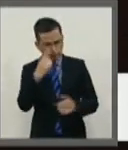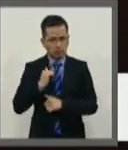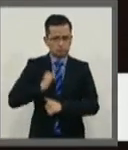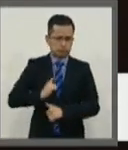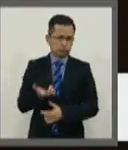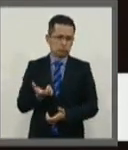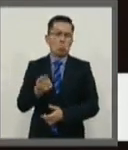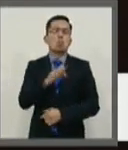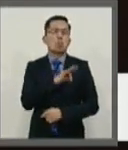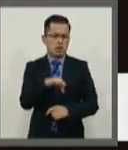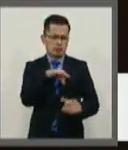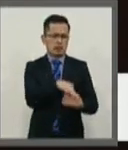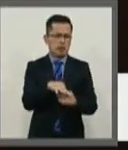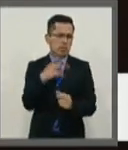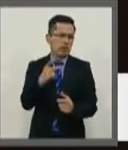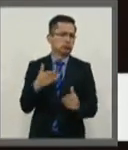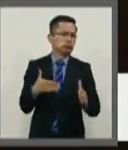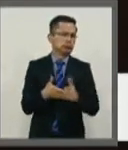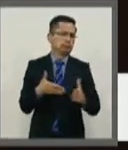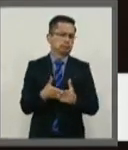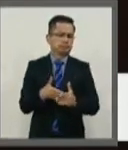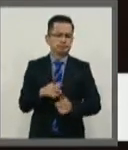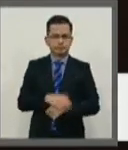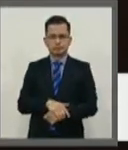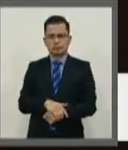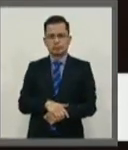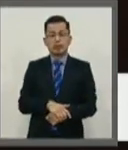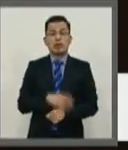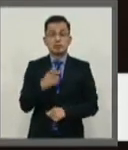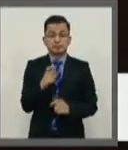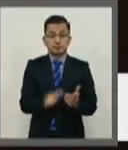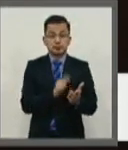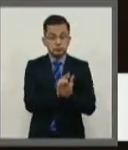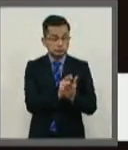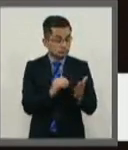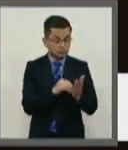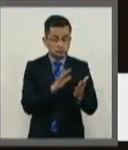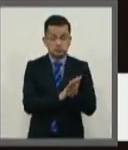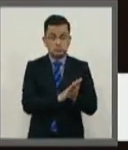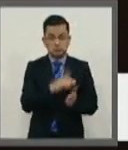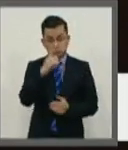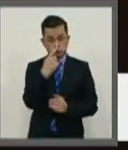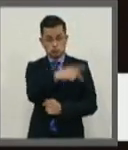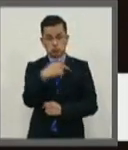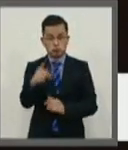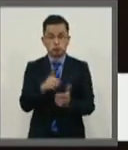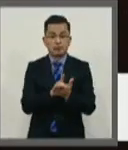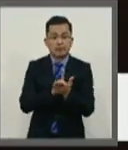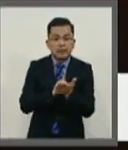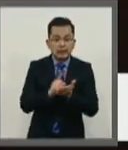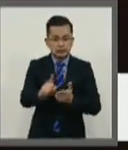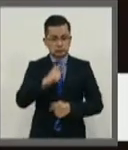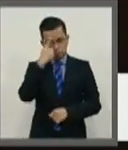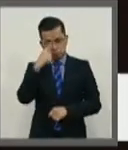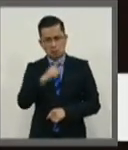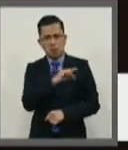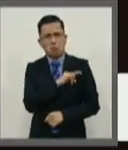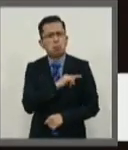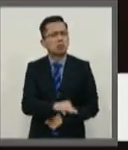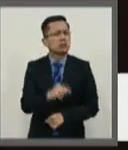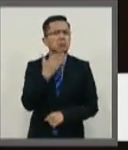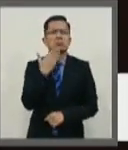ejercicio, que es el derecho reconocido en la ley para realizar actos jurídicos y hacerlos valer al